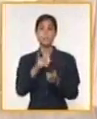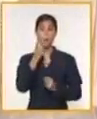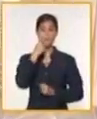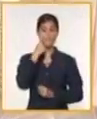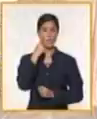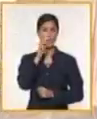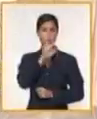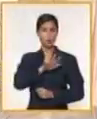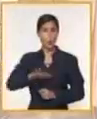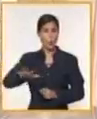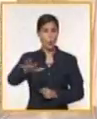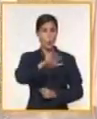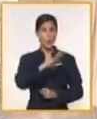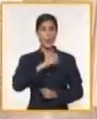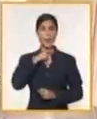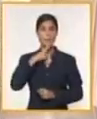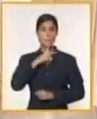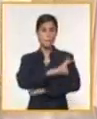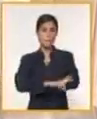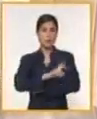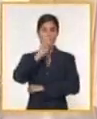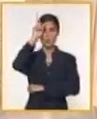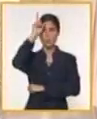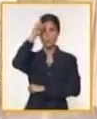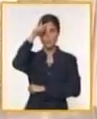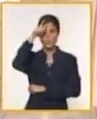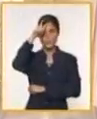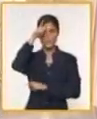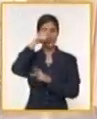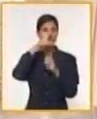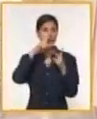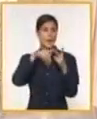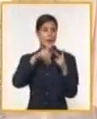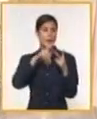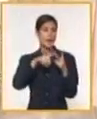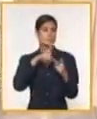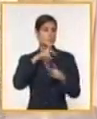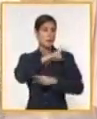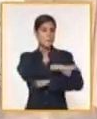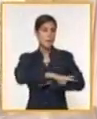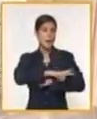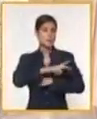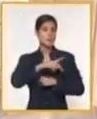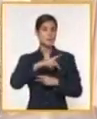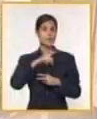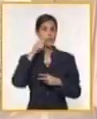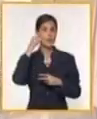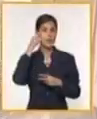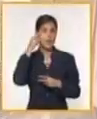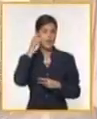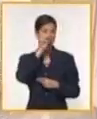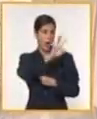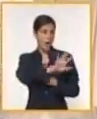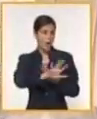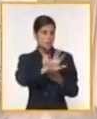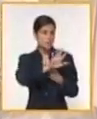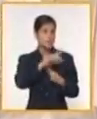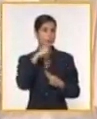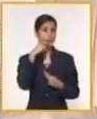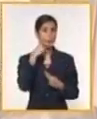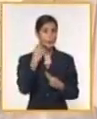ver a Turquía, hay que ver los países de Asia, como yo le digo, el eje de la resistencia, Rusia,